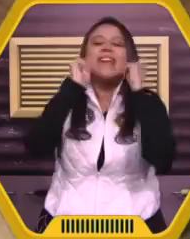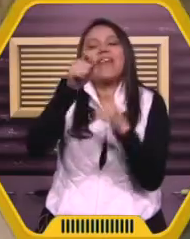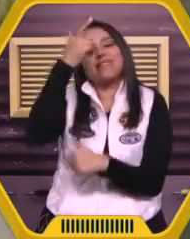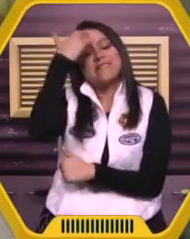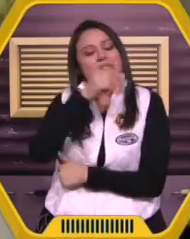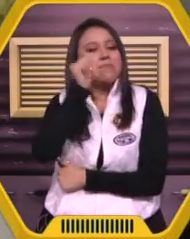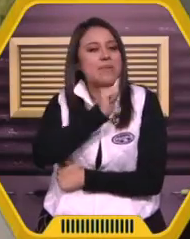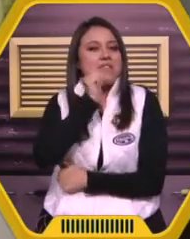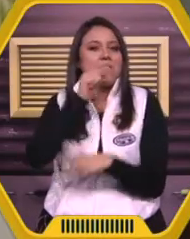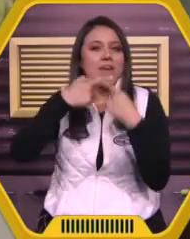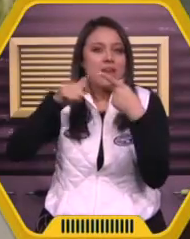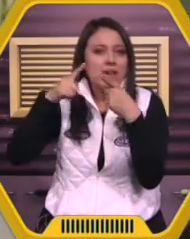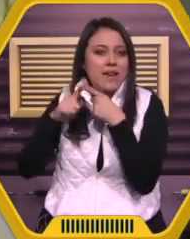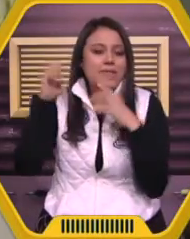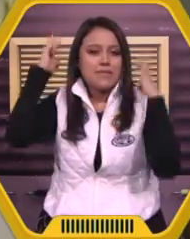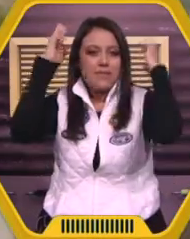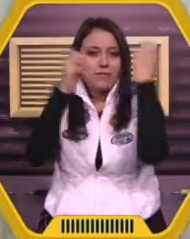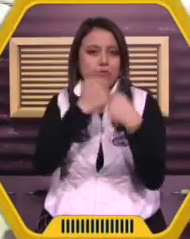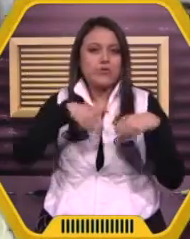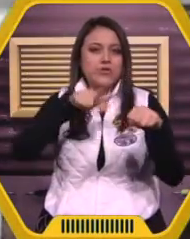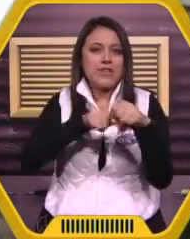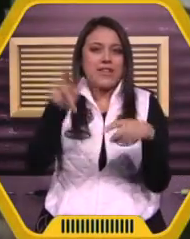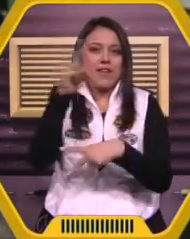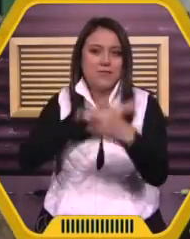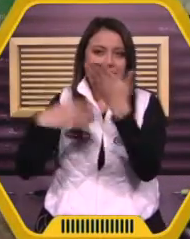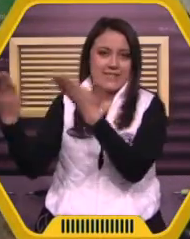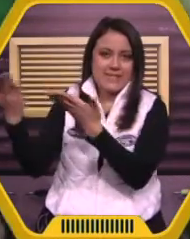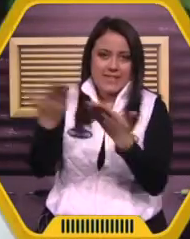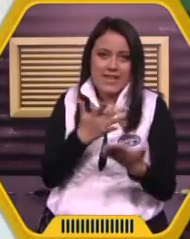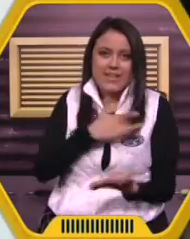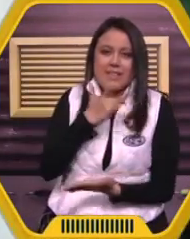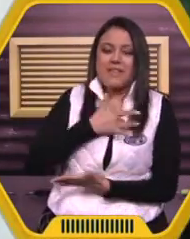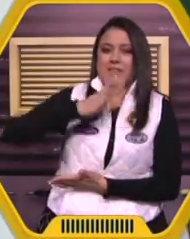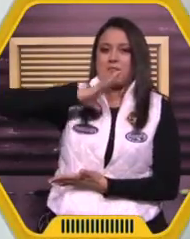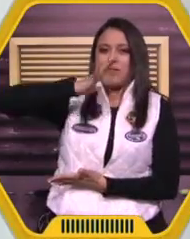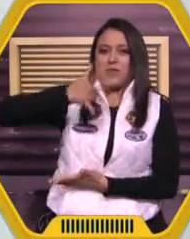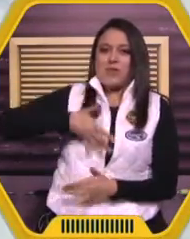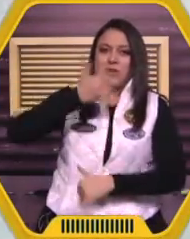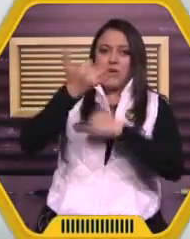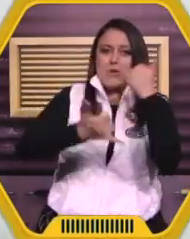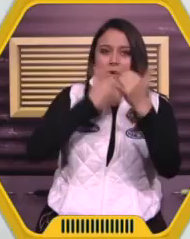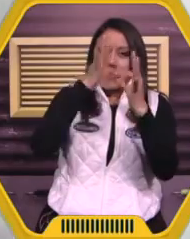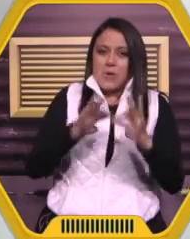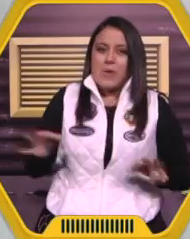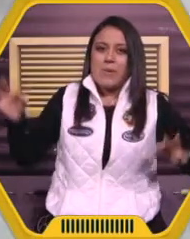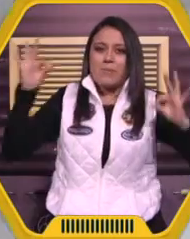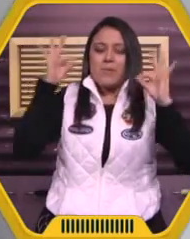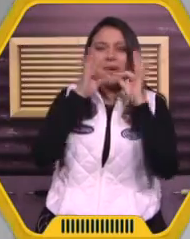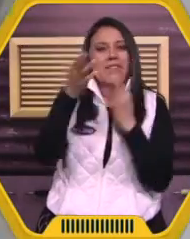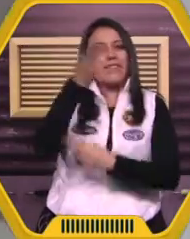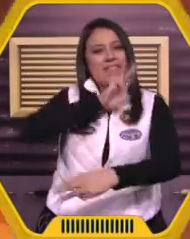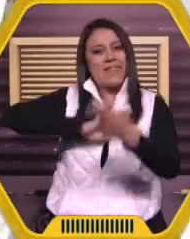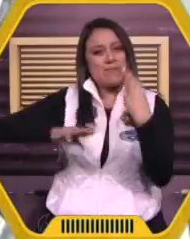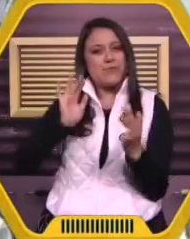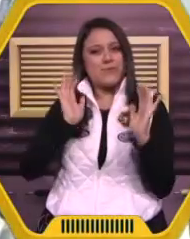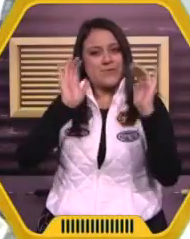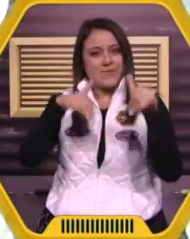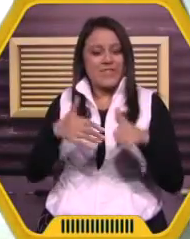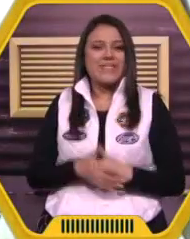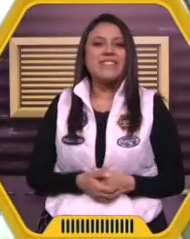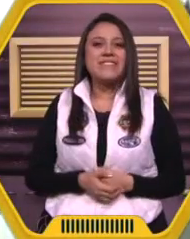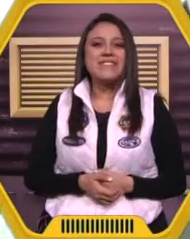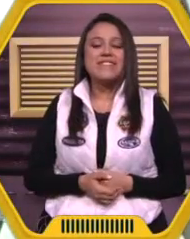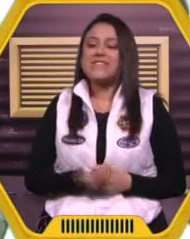para cualquier tipo de evento social y hoy está orgulloso de sumarse en la entrega de juguetes más grande del mundo. Seguiremos